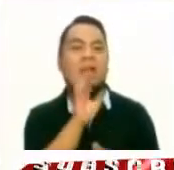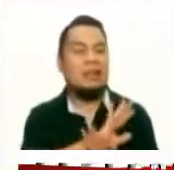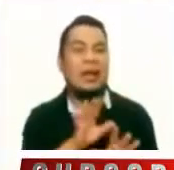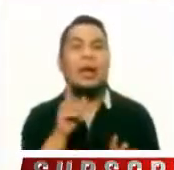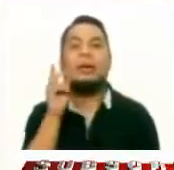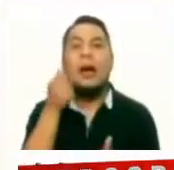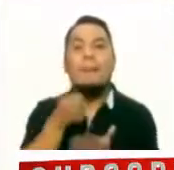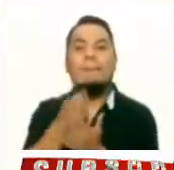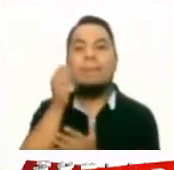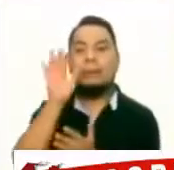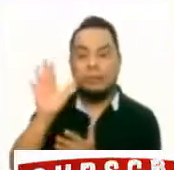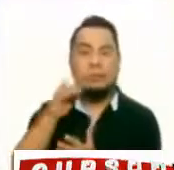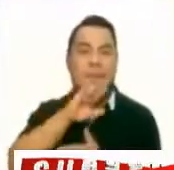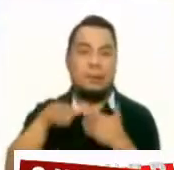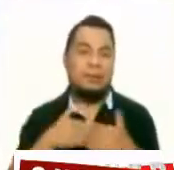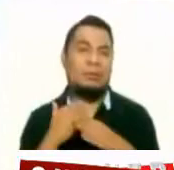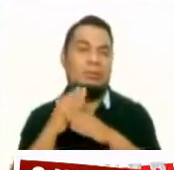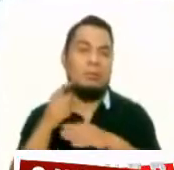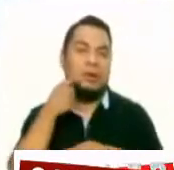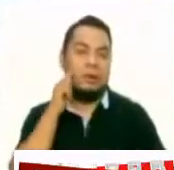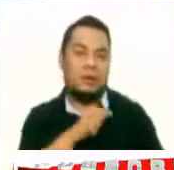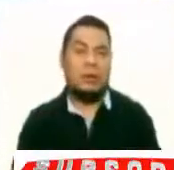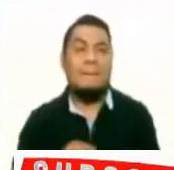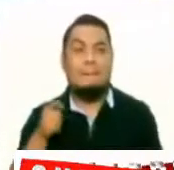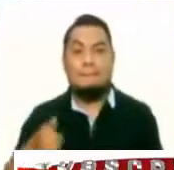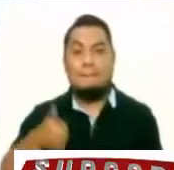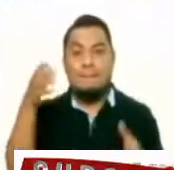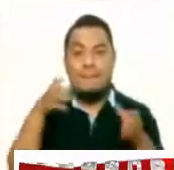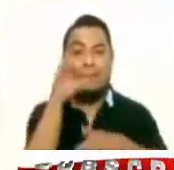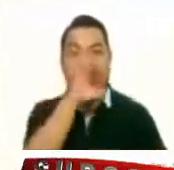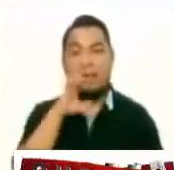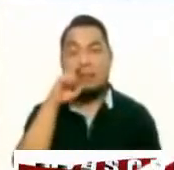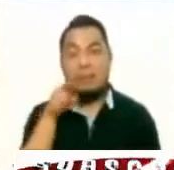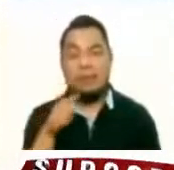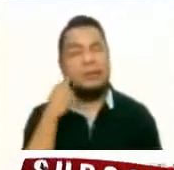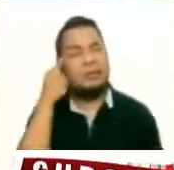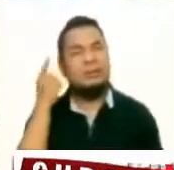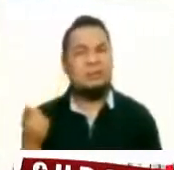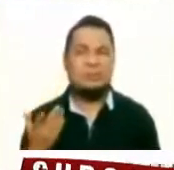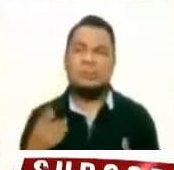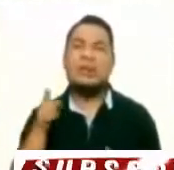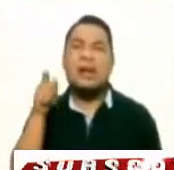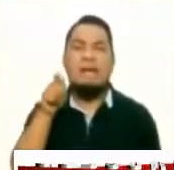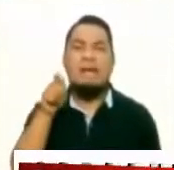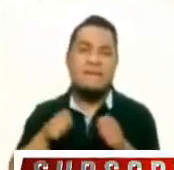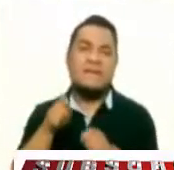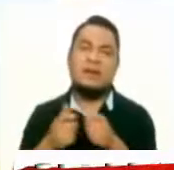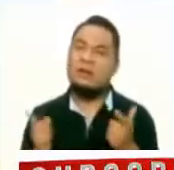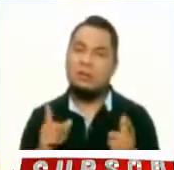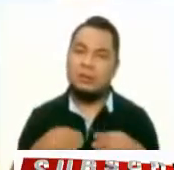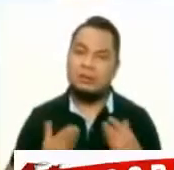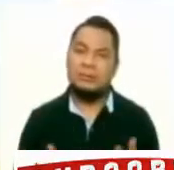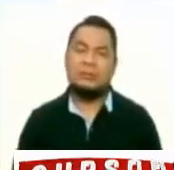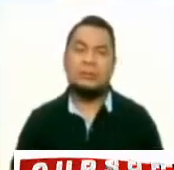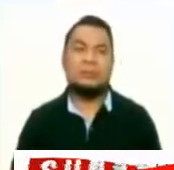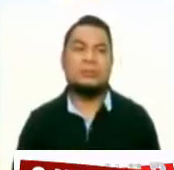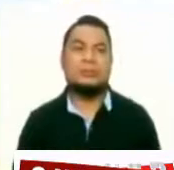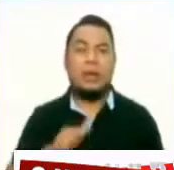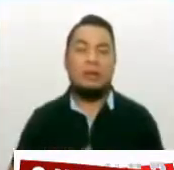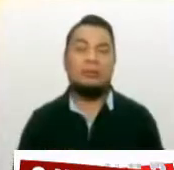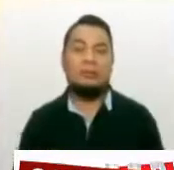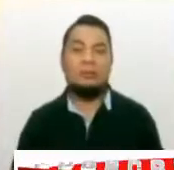que habrá un ataque relámpago a todas las personas que tengan injerencia o ayuden a Ucrania. Escuchemos sus